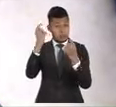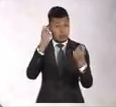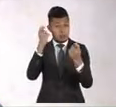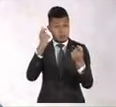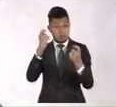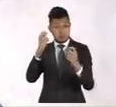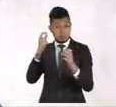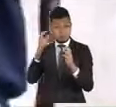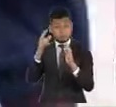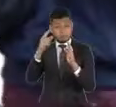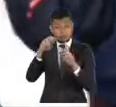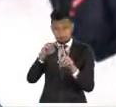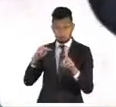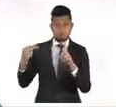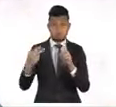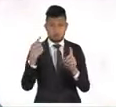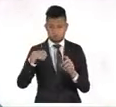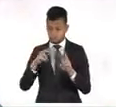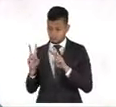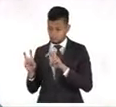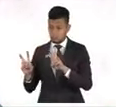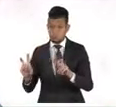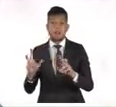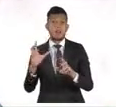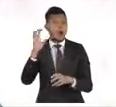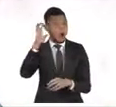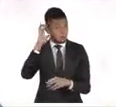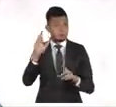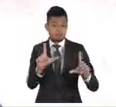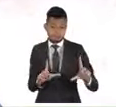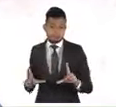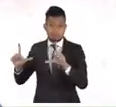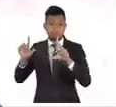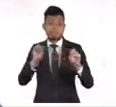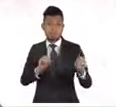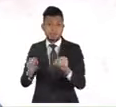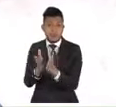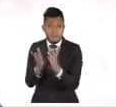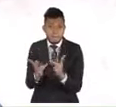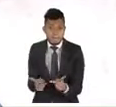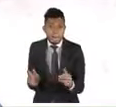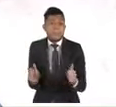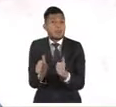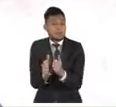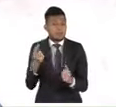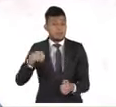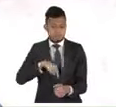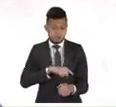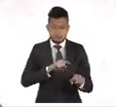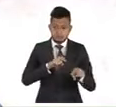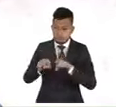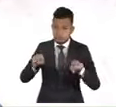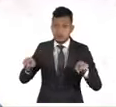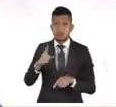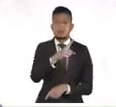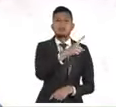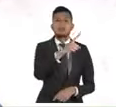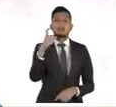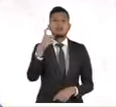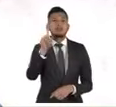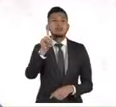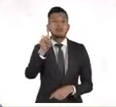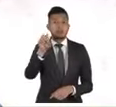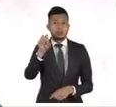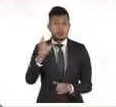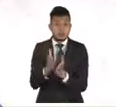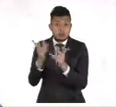en nuestro programa de pregrado con los estudiantes. En este momento tenemos 160 egresados.